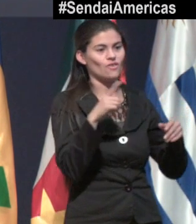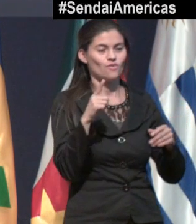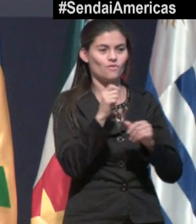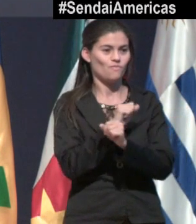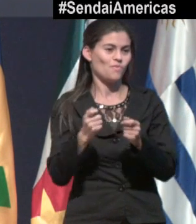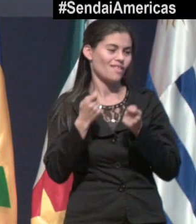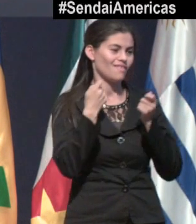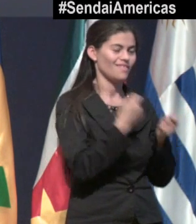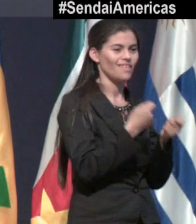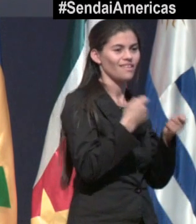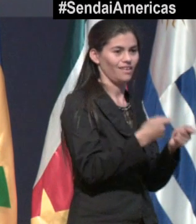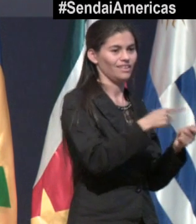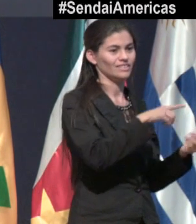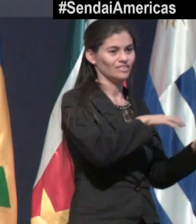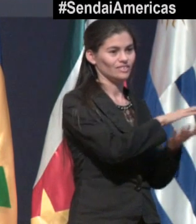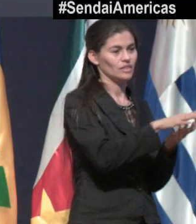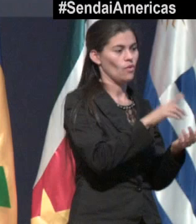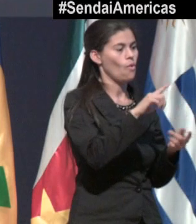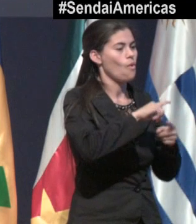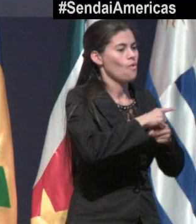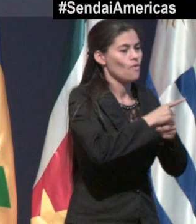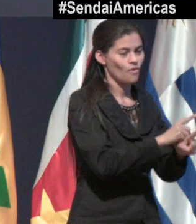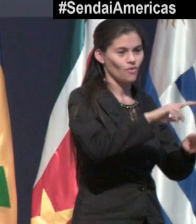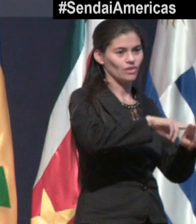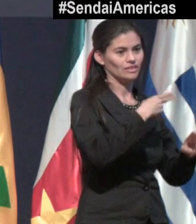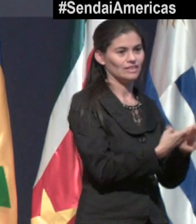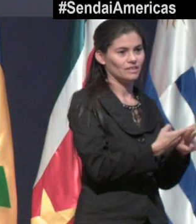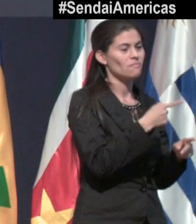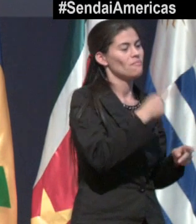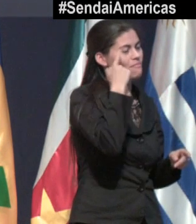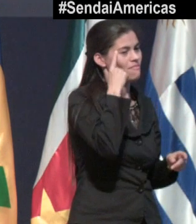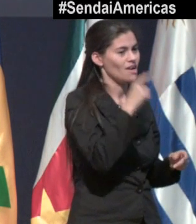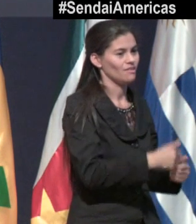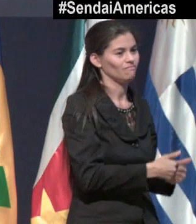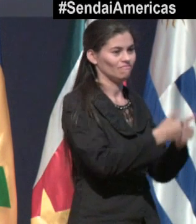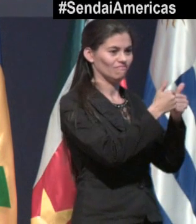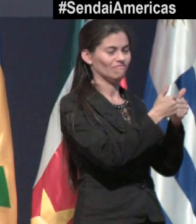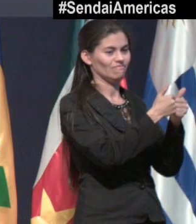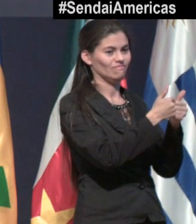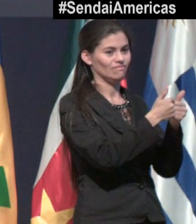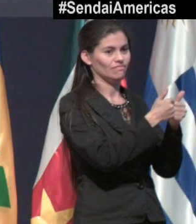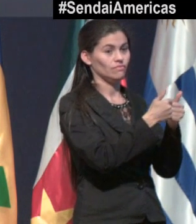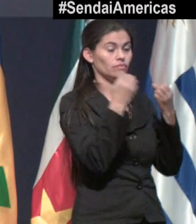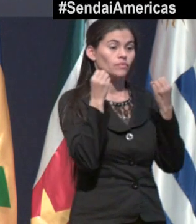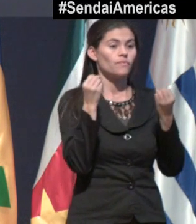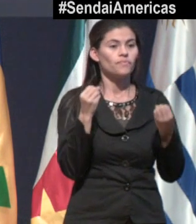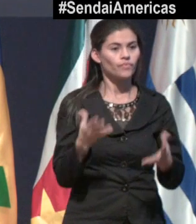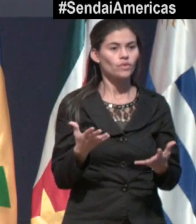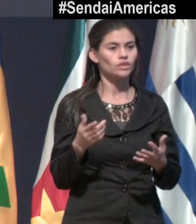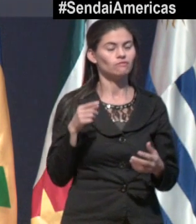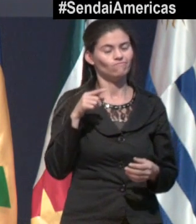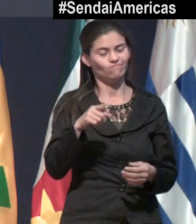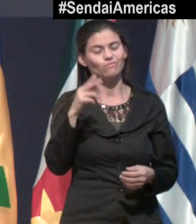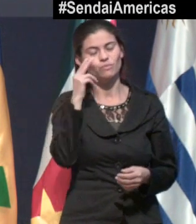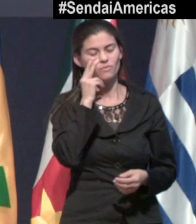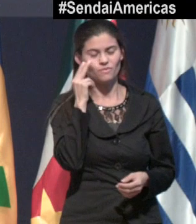las inversiones en reconstrucción que necesitaría hacer para recuperar. Entonces, eso es un